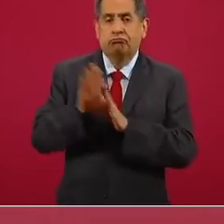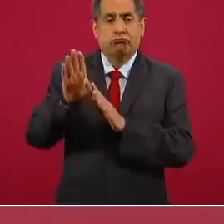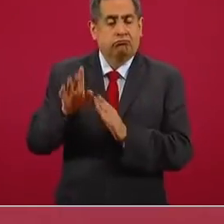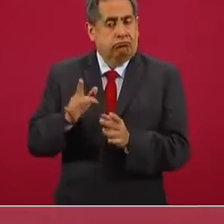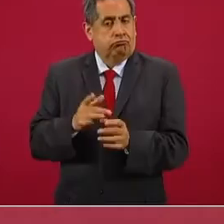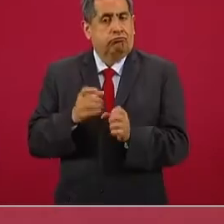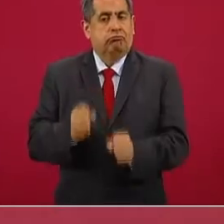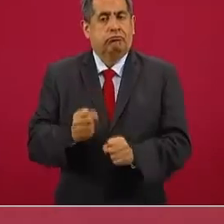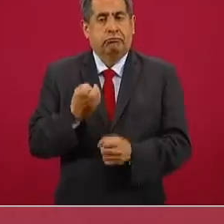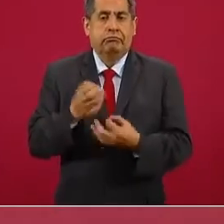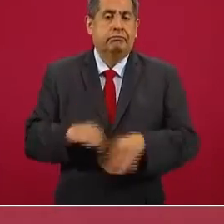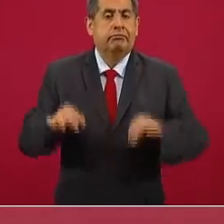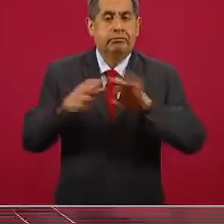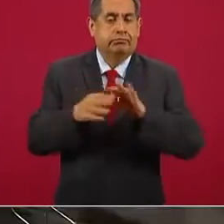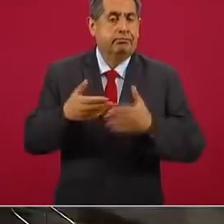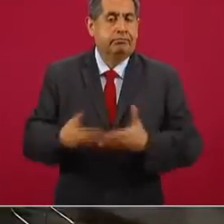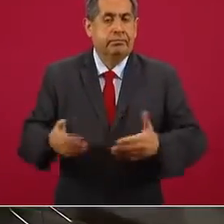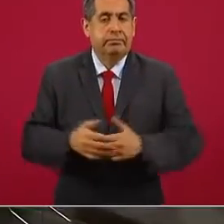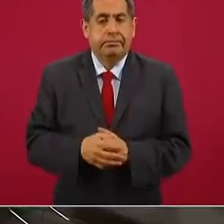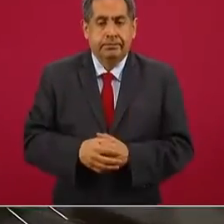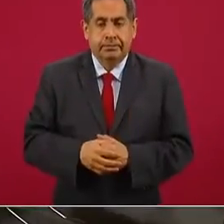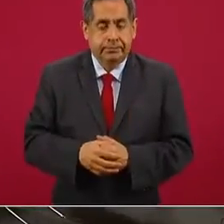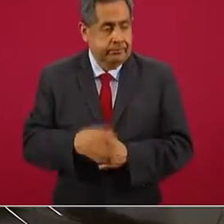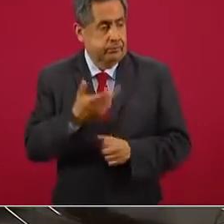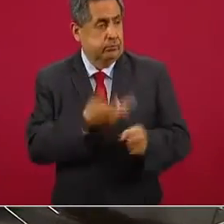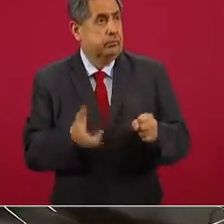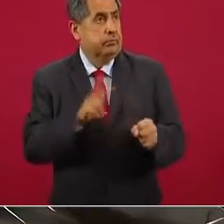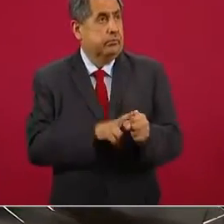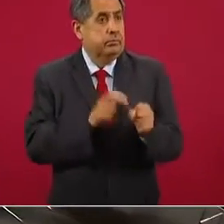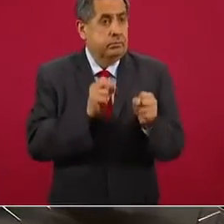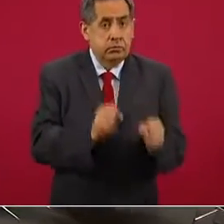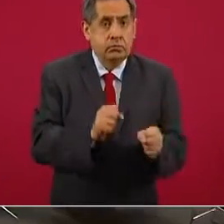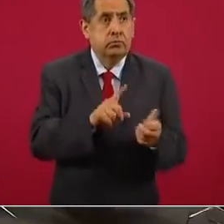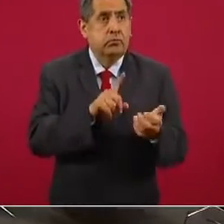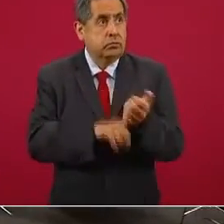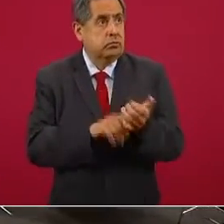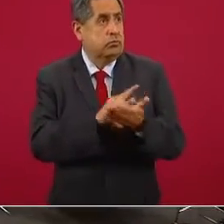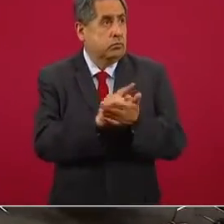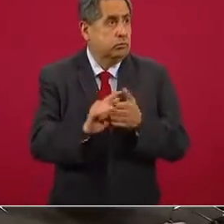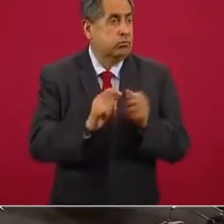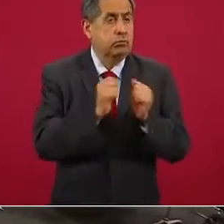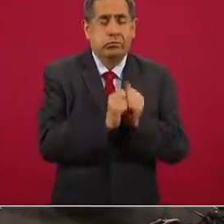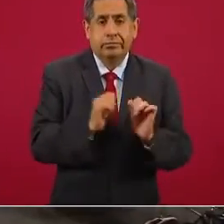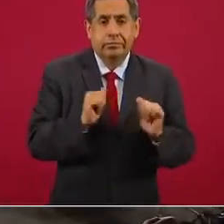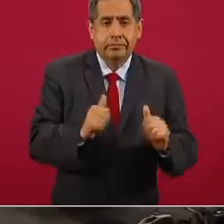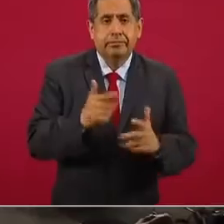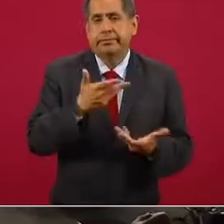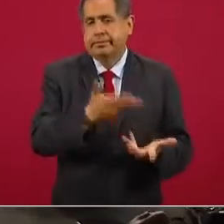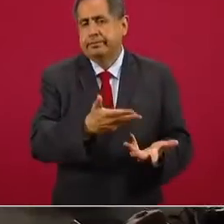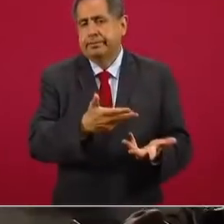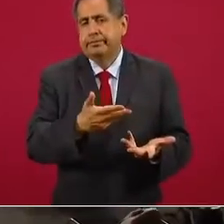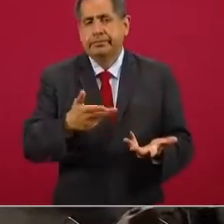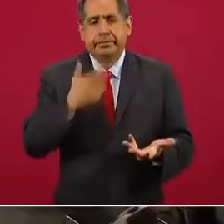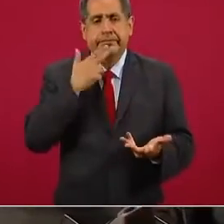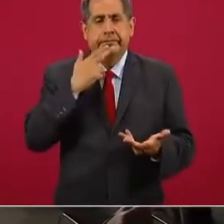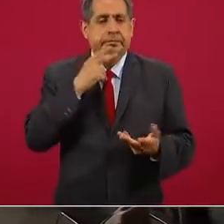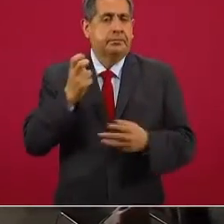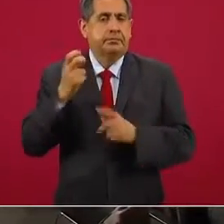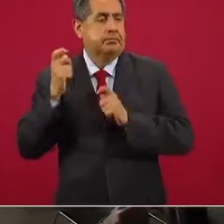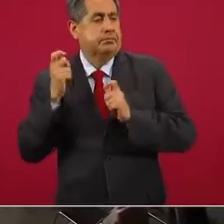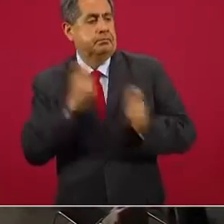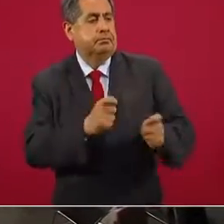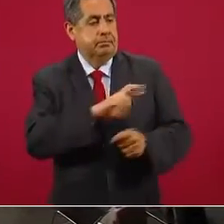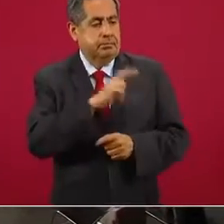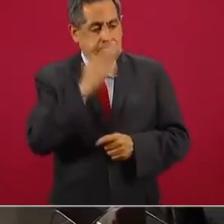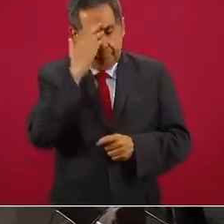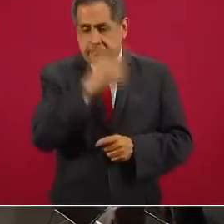que tan necesarios han sido el día de hoy. Sin un hospital seguro, sin una unidad segura, no podemos tener personal seguro, no podríamos tener entonces a